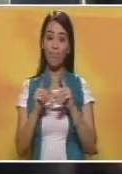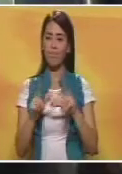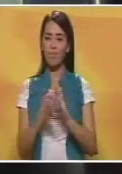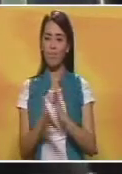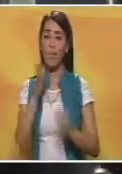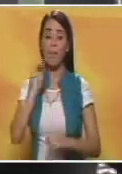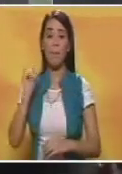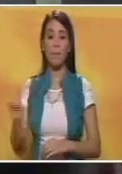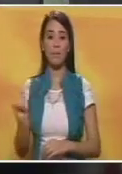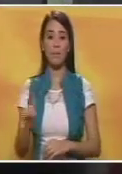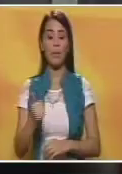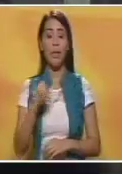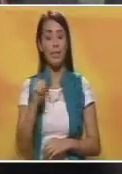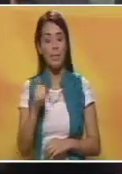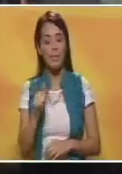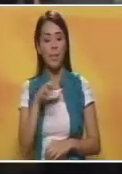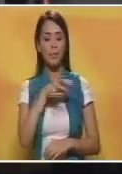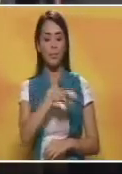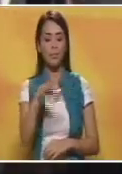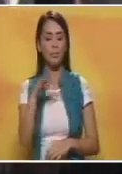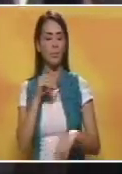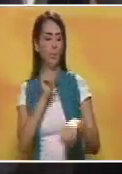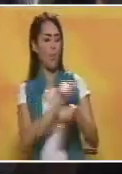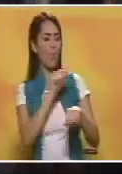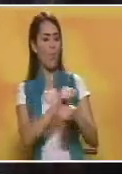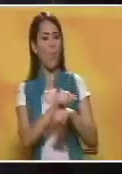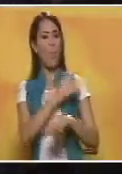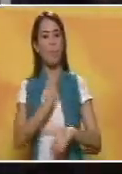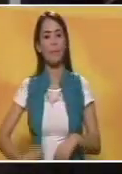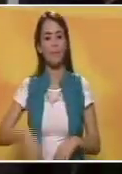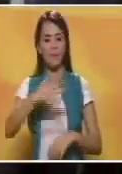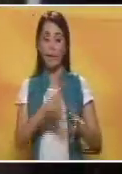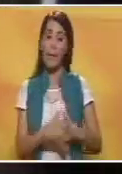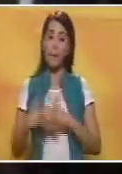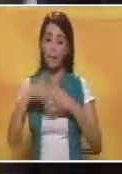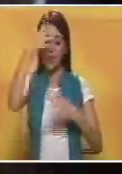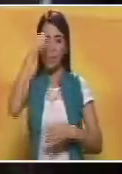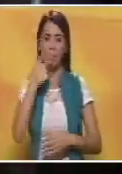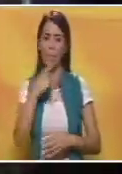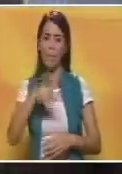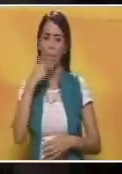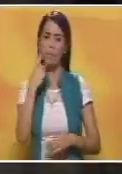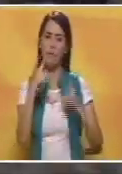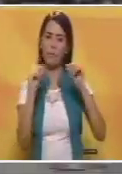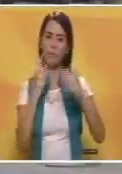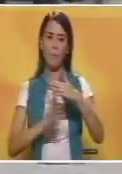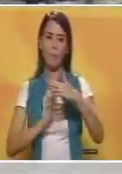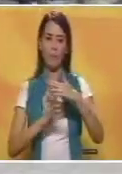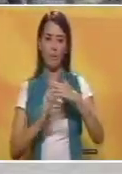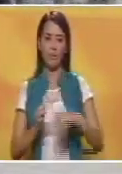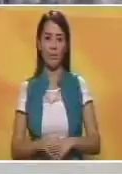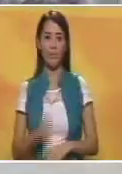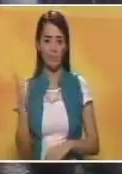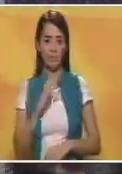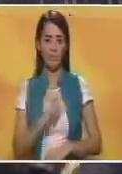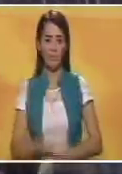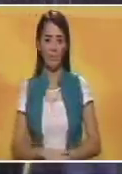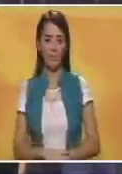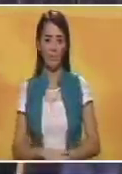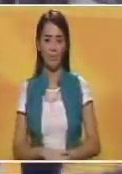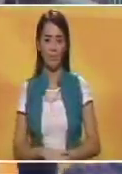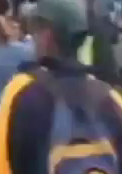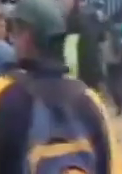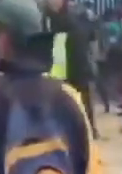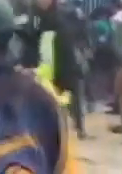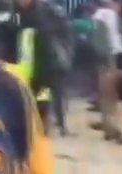10 estado acusará en a donald trump por su política migratoria los detalles en tan solo minutos